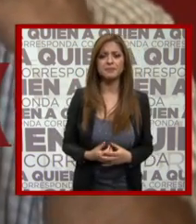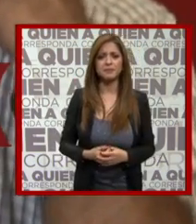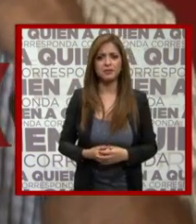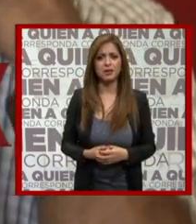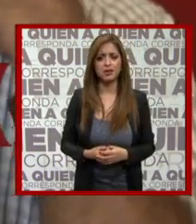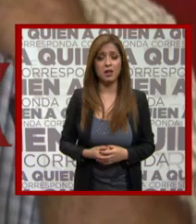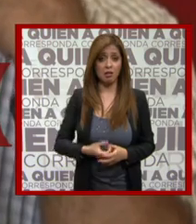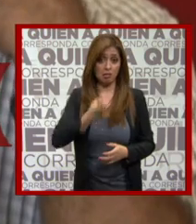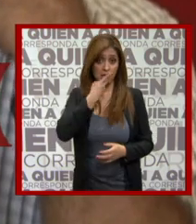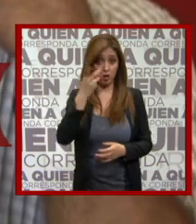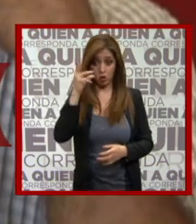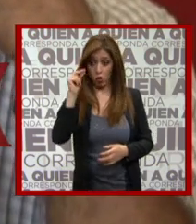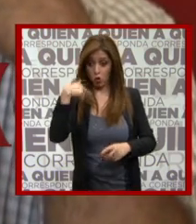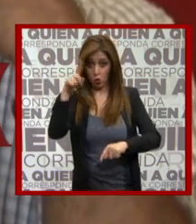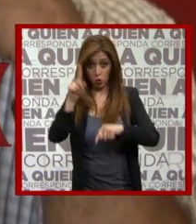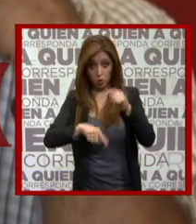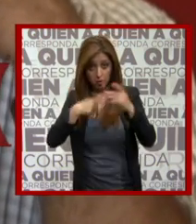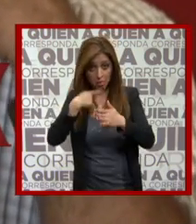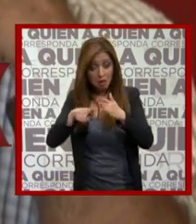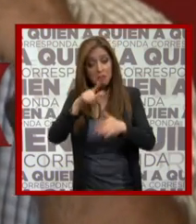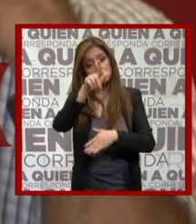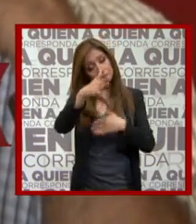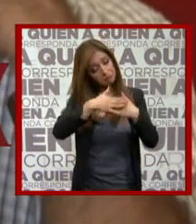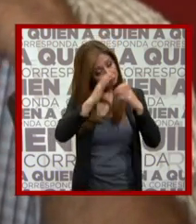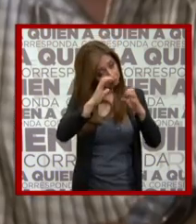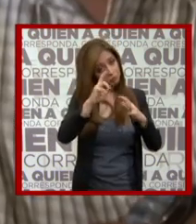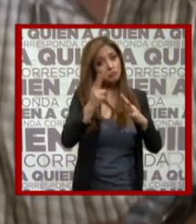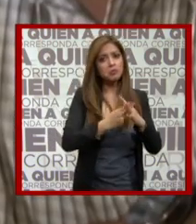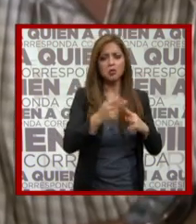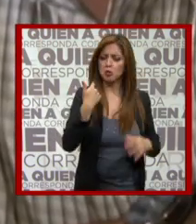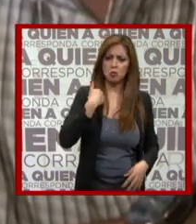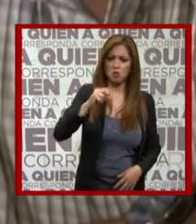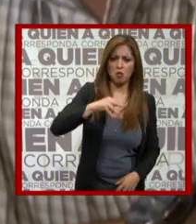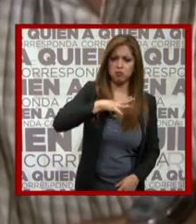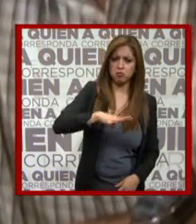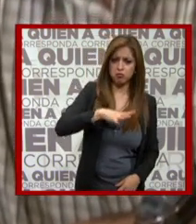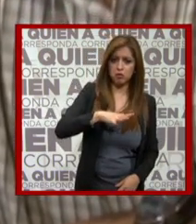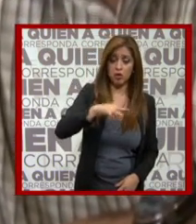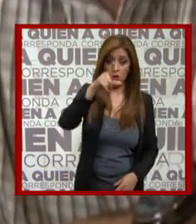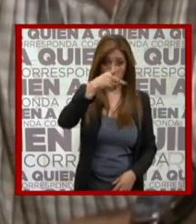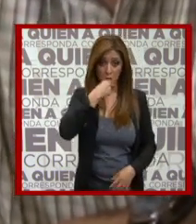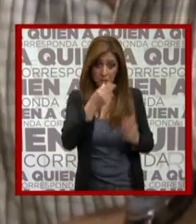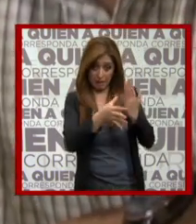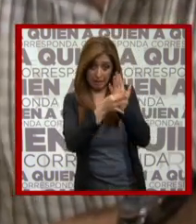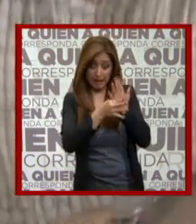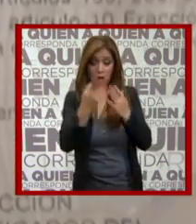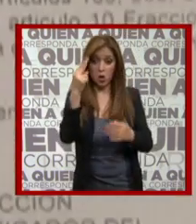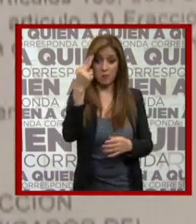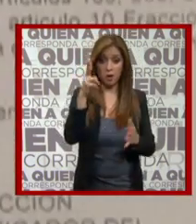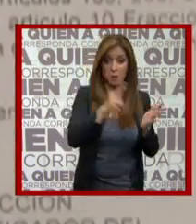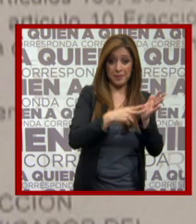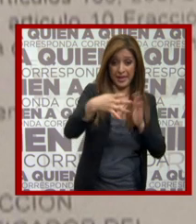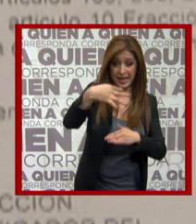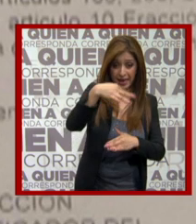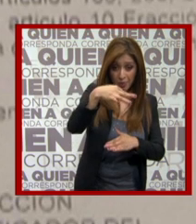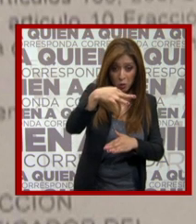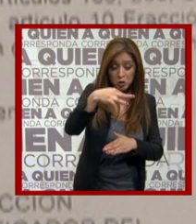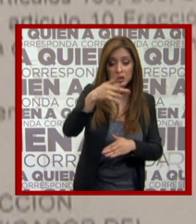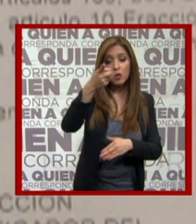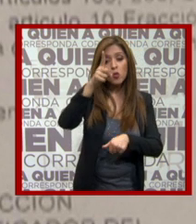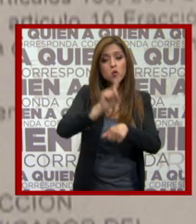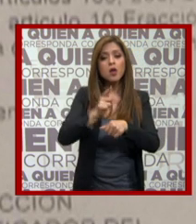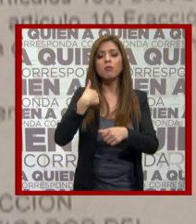Que si no retiraba la demanda me iba a llevar a la fregada. Le dije que no. El hombre dio a conocer que en noviembre del 2014 sufrió un